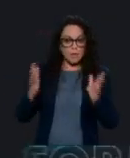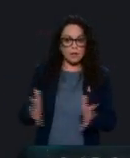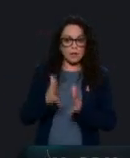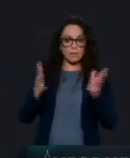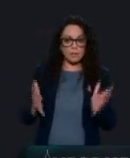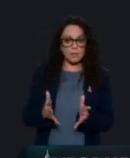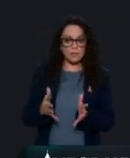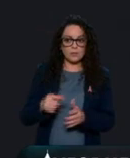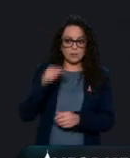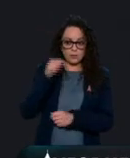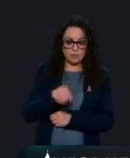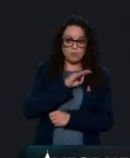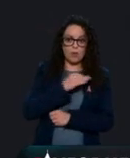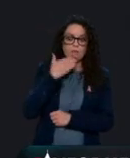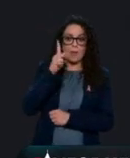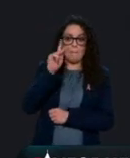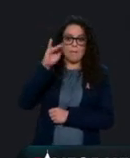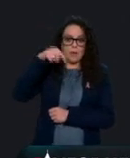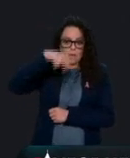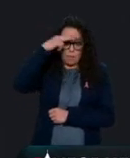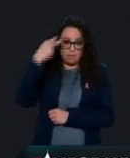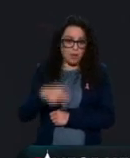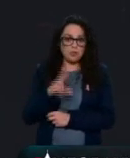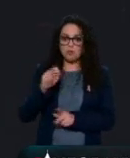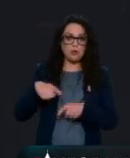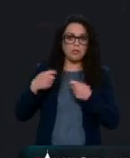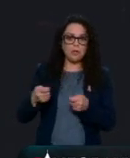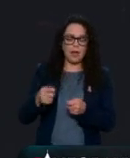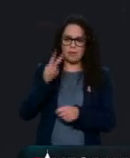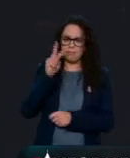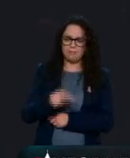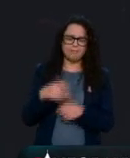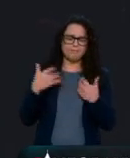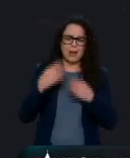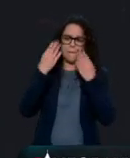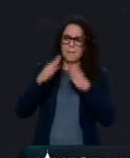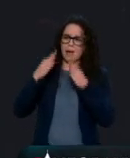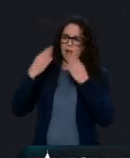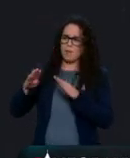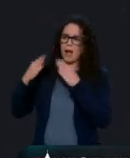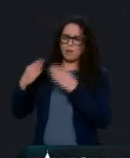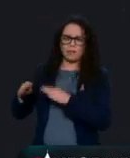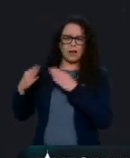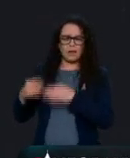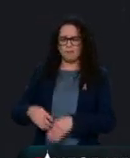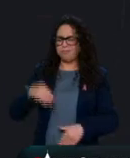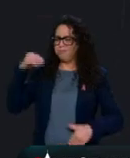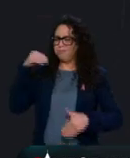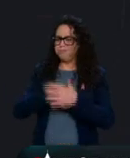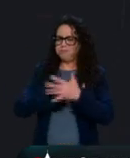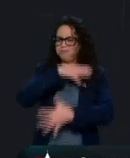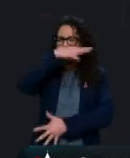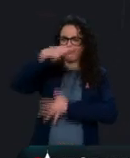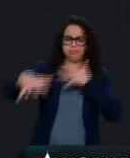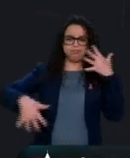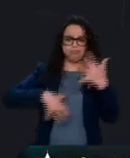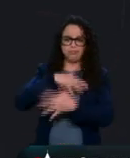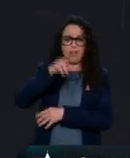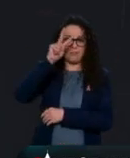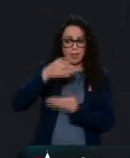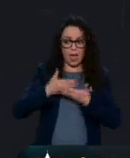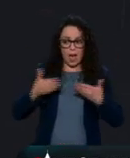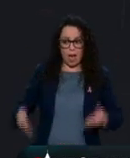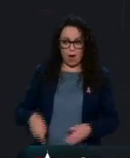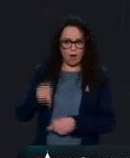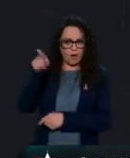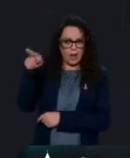¿no? Es un desastre el manejo bancario de los neoliberales, y ahora es el colmo del cinismo que pretenden dar clases